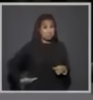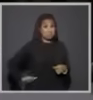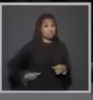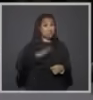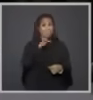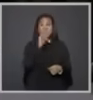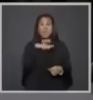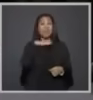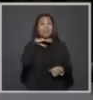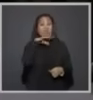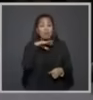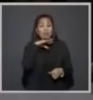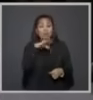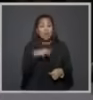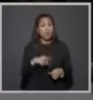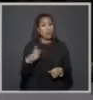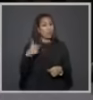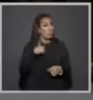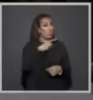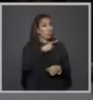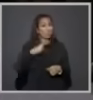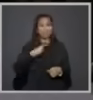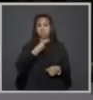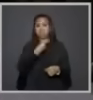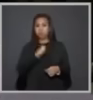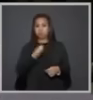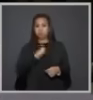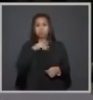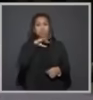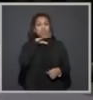no tolere la corrupción. Ese es el principal cómo